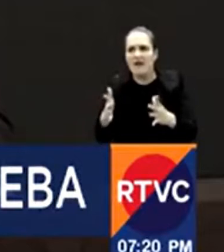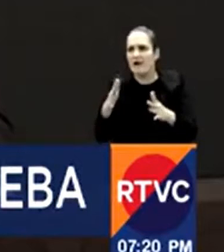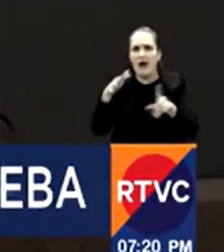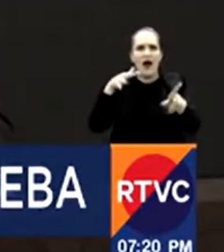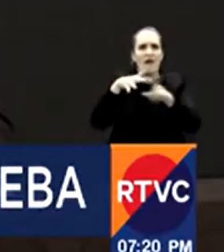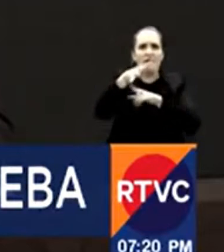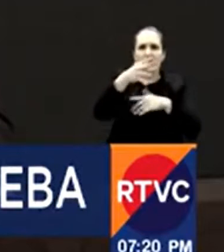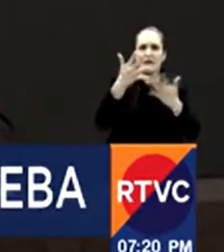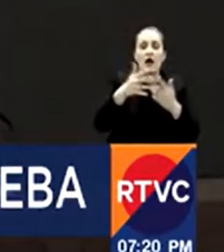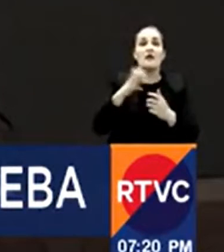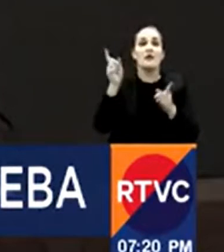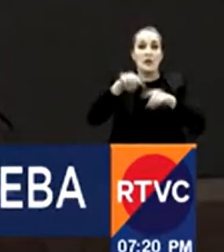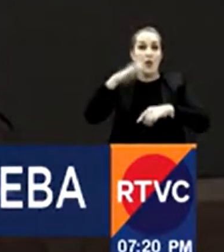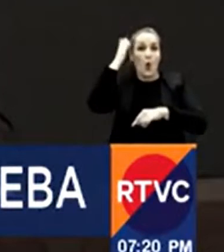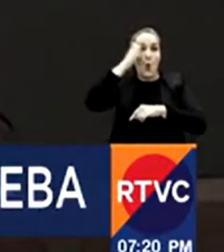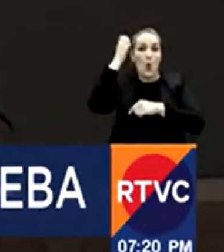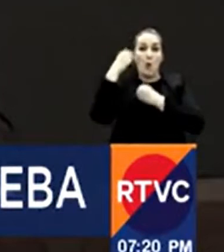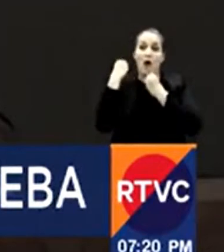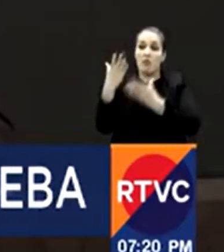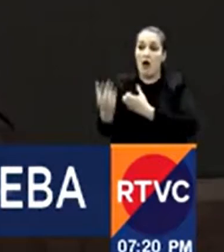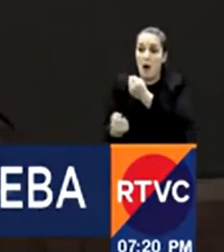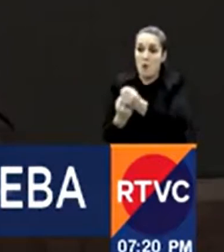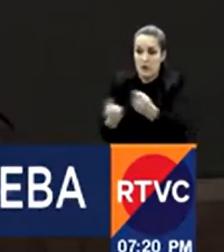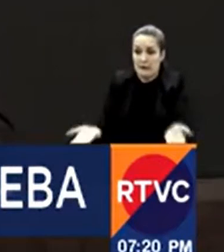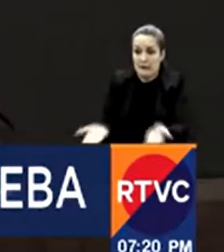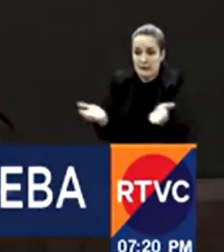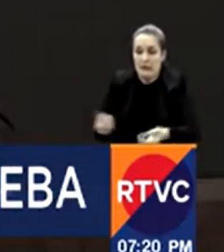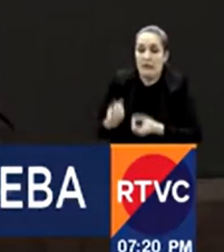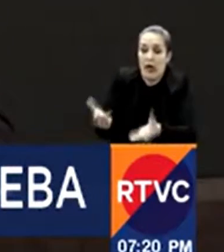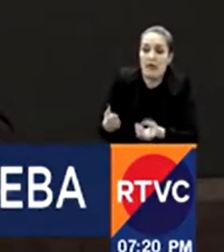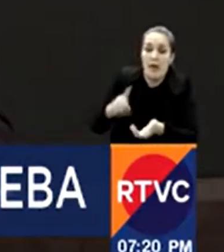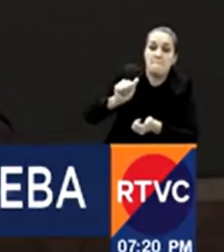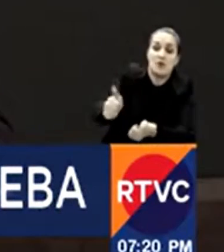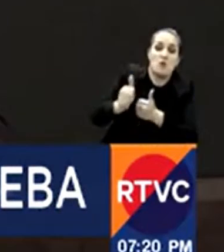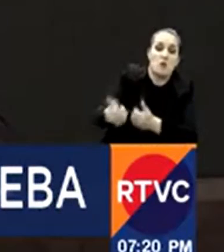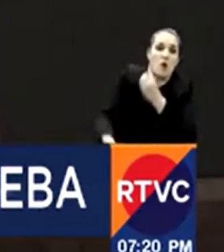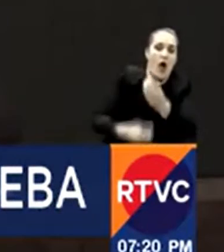sus supuestos principios y valores alienta el suministro de armas mortales.